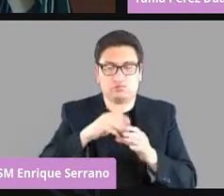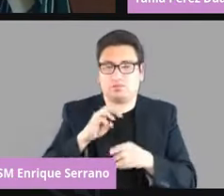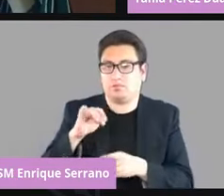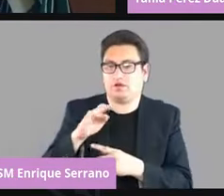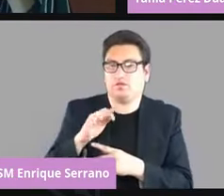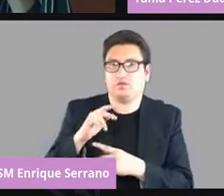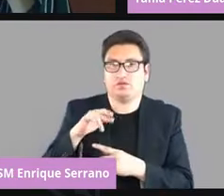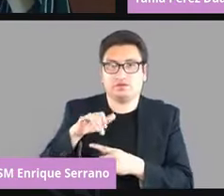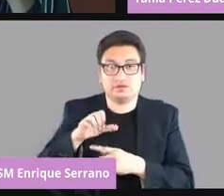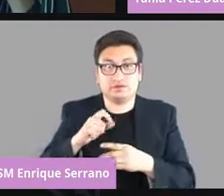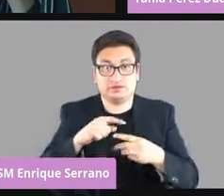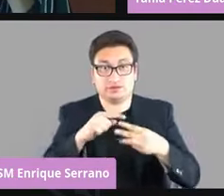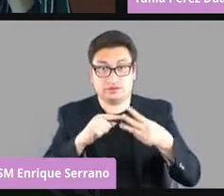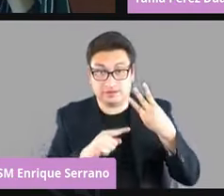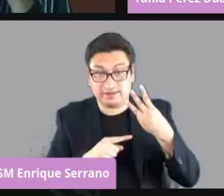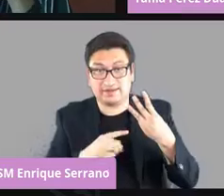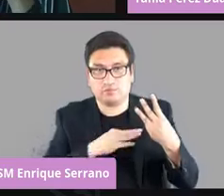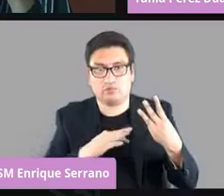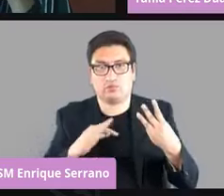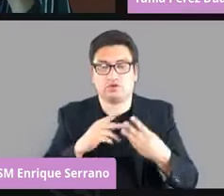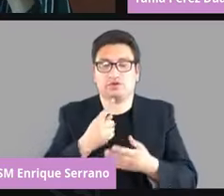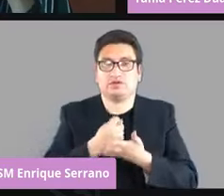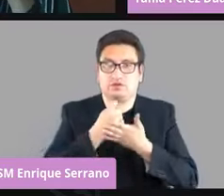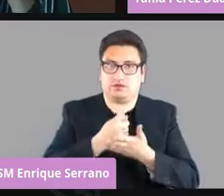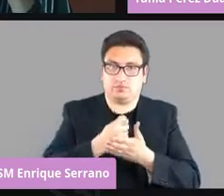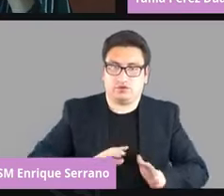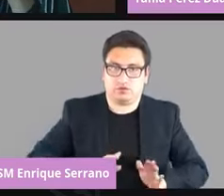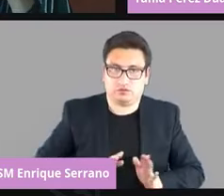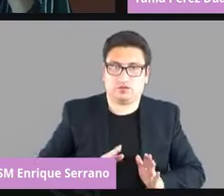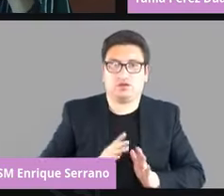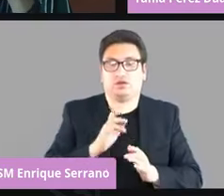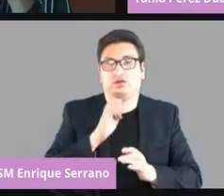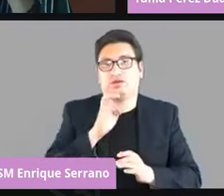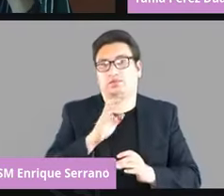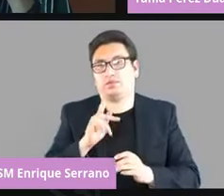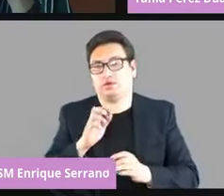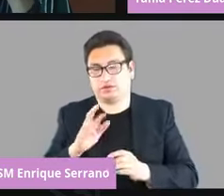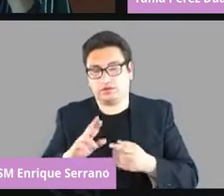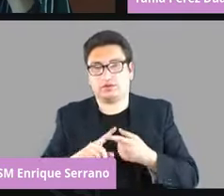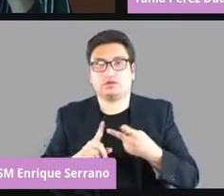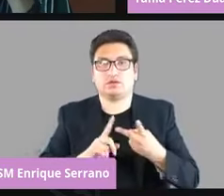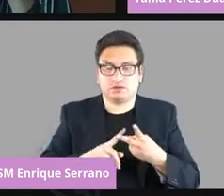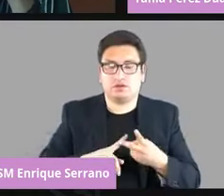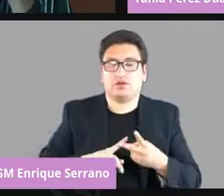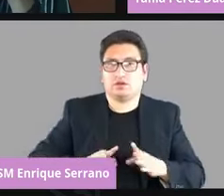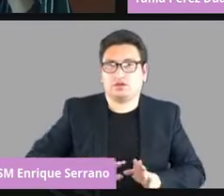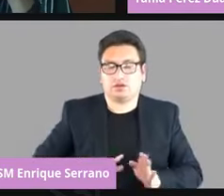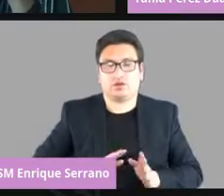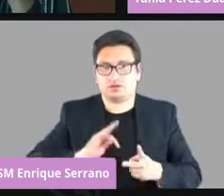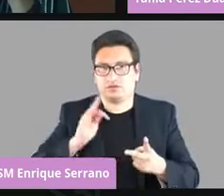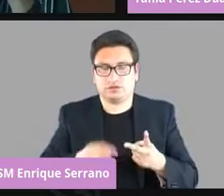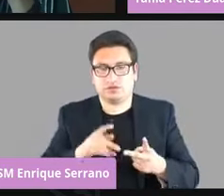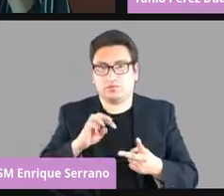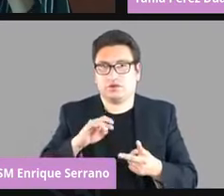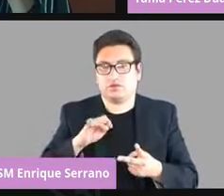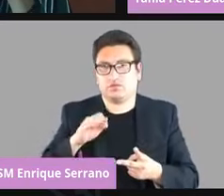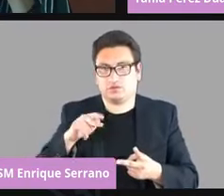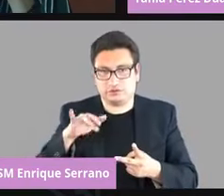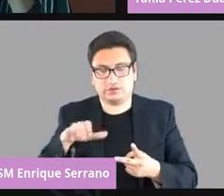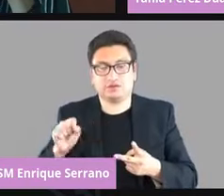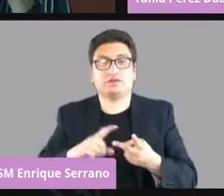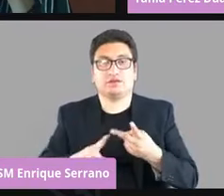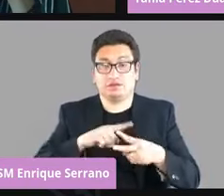esas tres cosas, terapia conductual con EPR, la terapia de aceptación y compromiso y mindfulness, es el